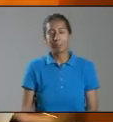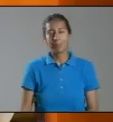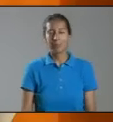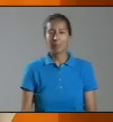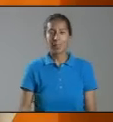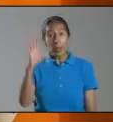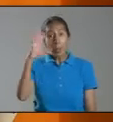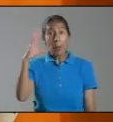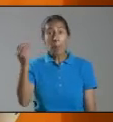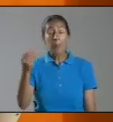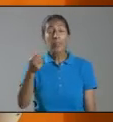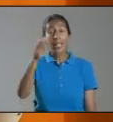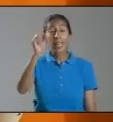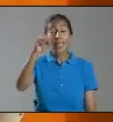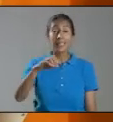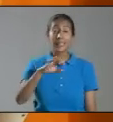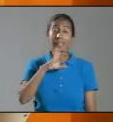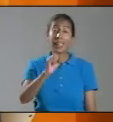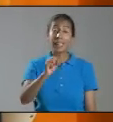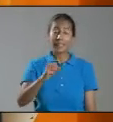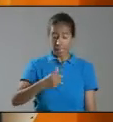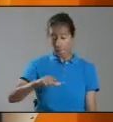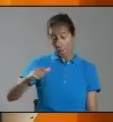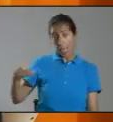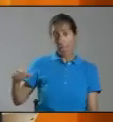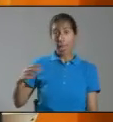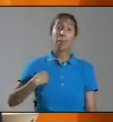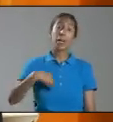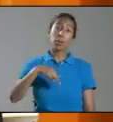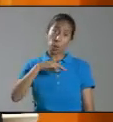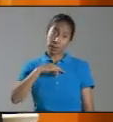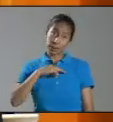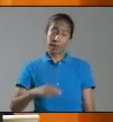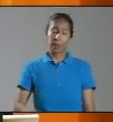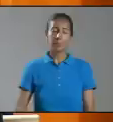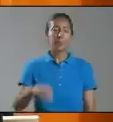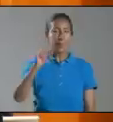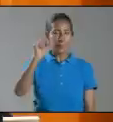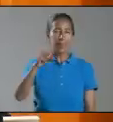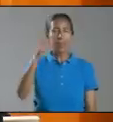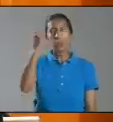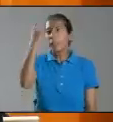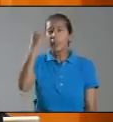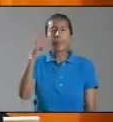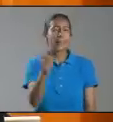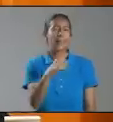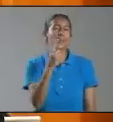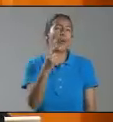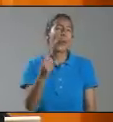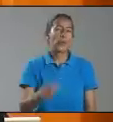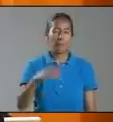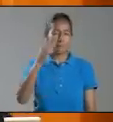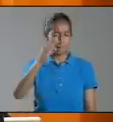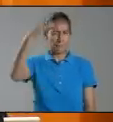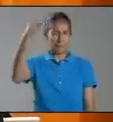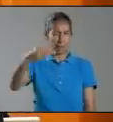porque así es el alma nuestra, hermano. Oh, sí, yo entendí eso perfectamente.